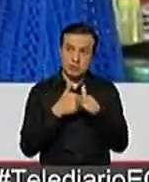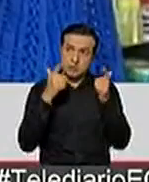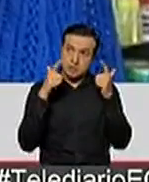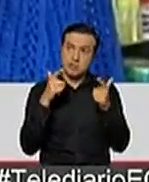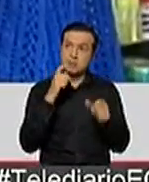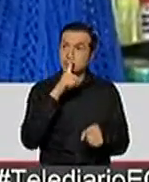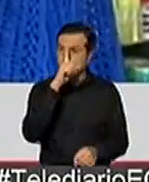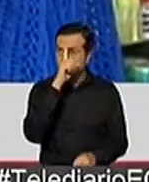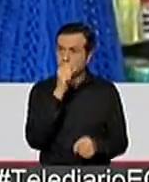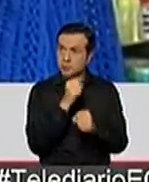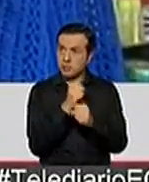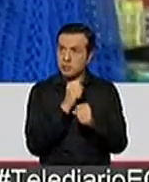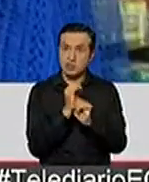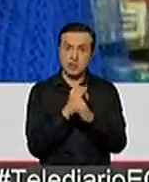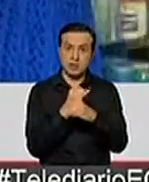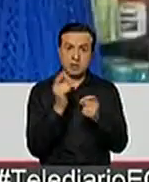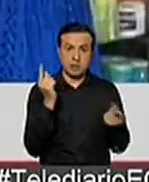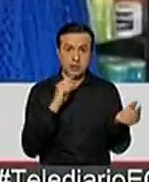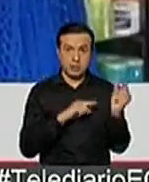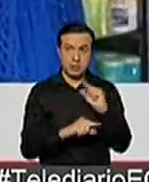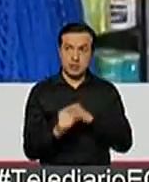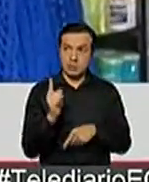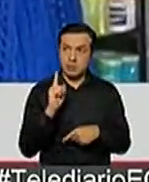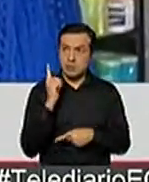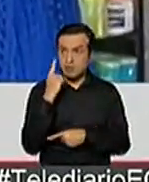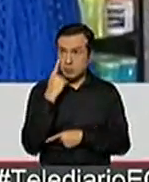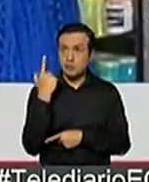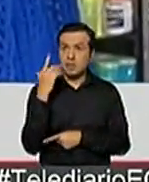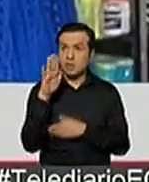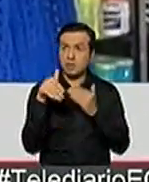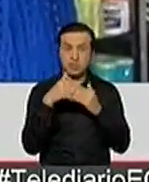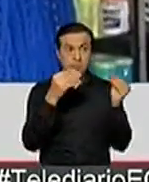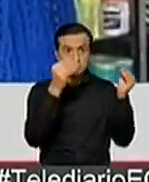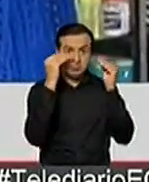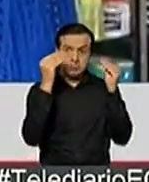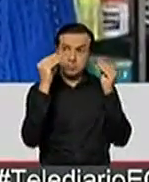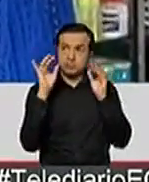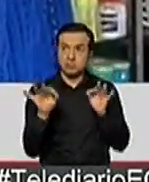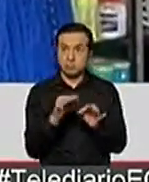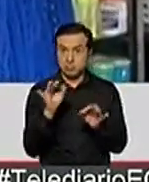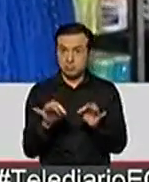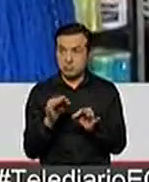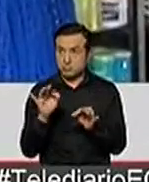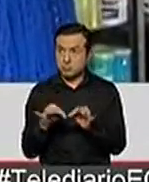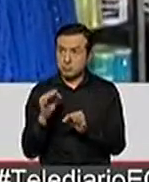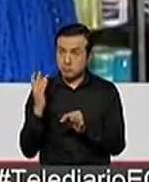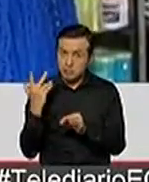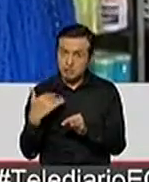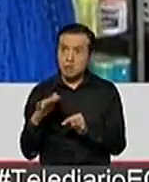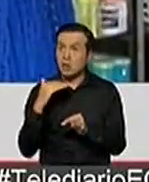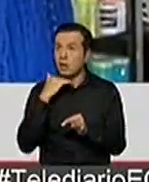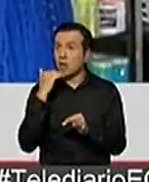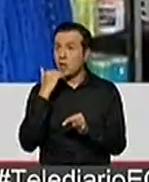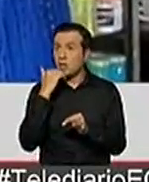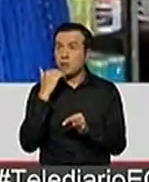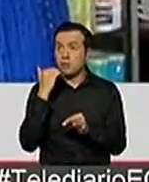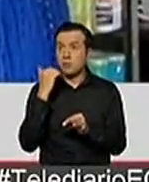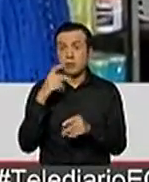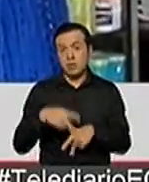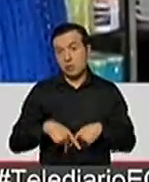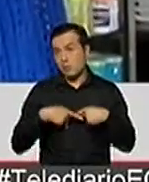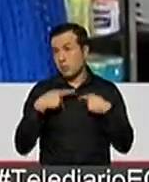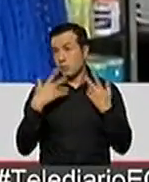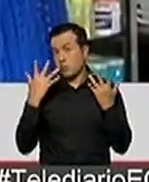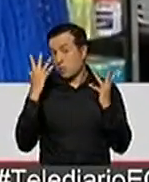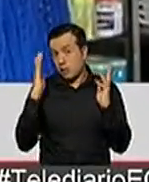este trabajo, ingeniería química. Y ya nos enseñó a todas, e incluso ya ahí si algo no resulta en la vida,